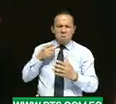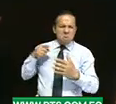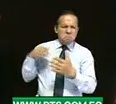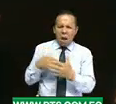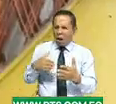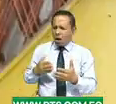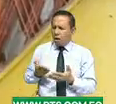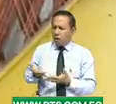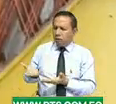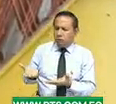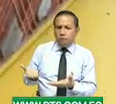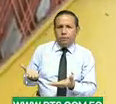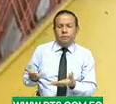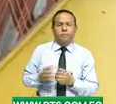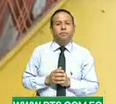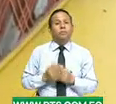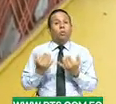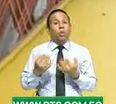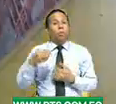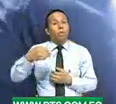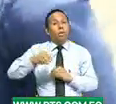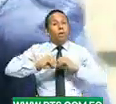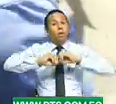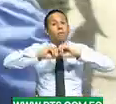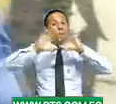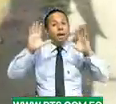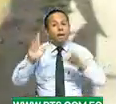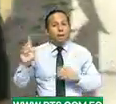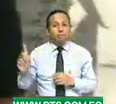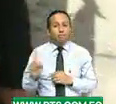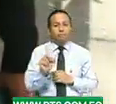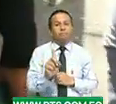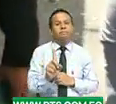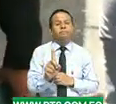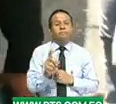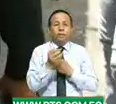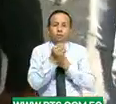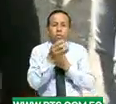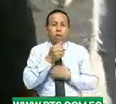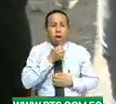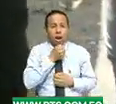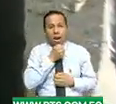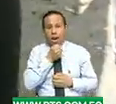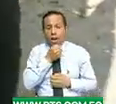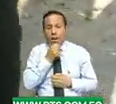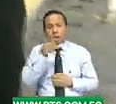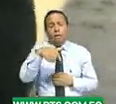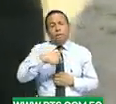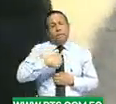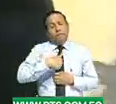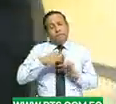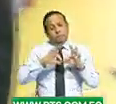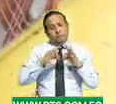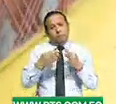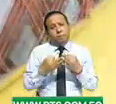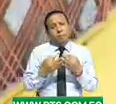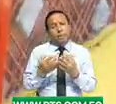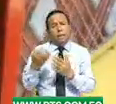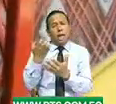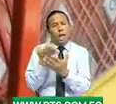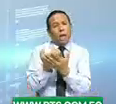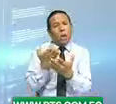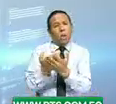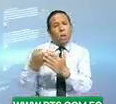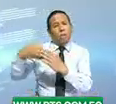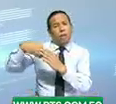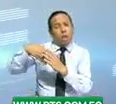de muerte. En horas de la mañana de este miércoles, el edil señaló a la prensa que su familia está atravesando una situación económica